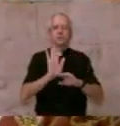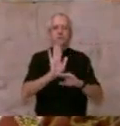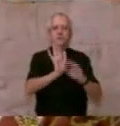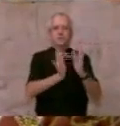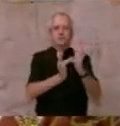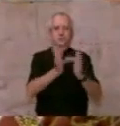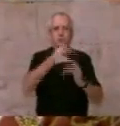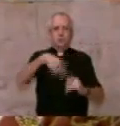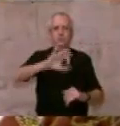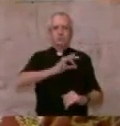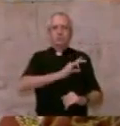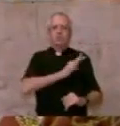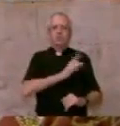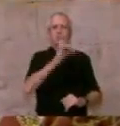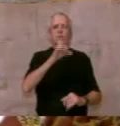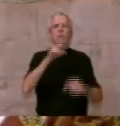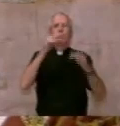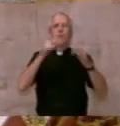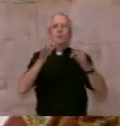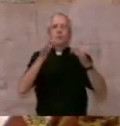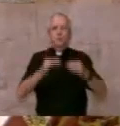Jesucristo.